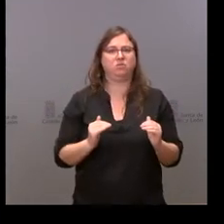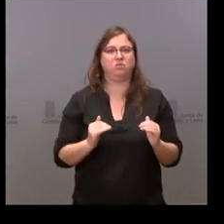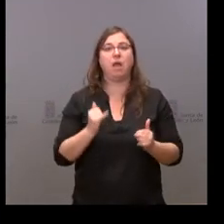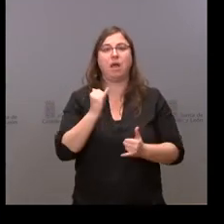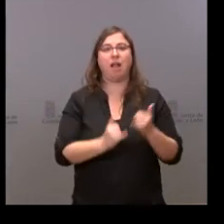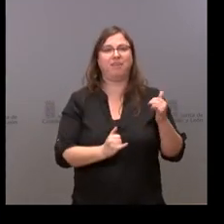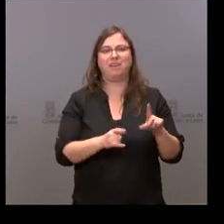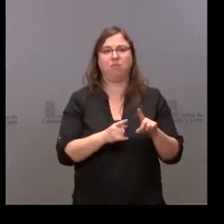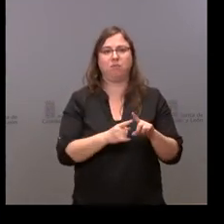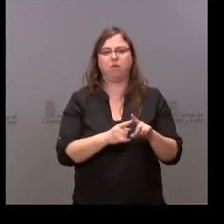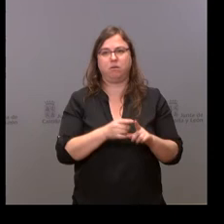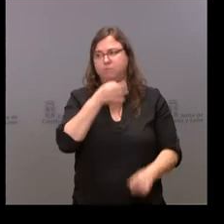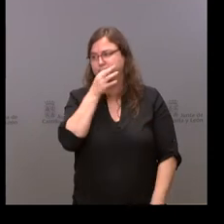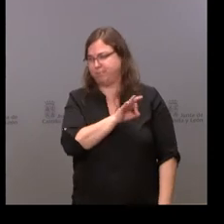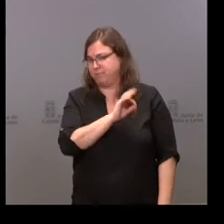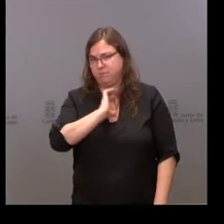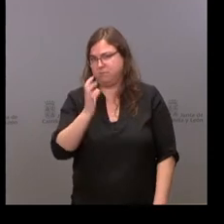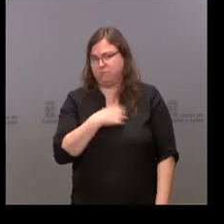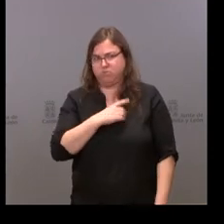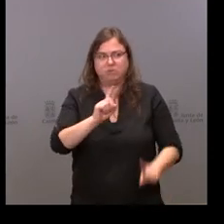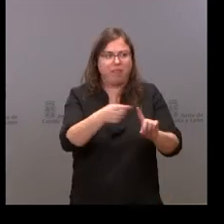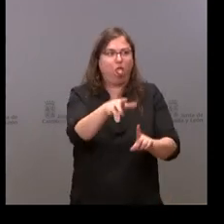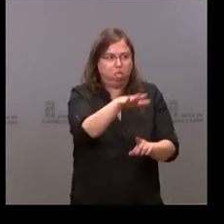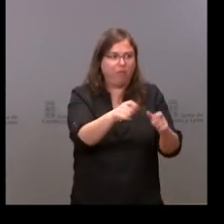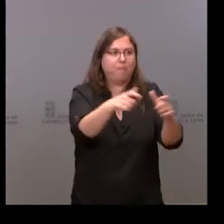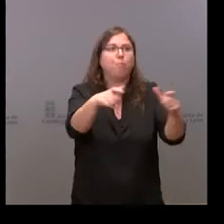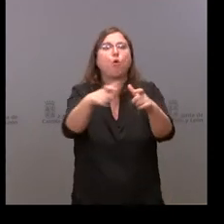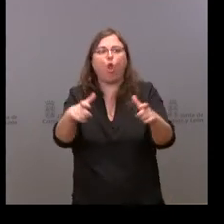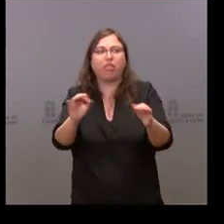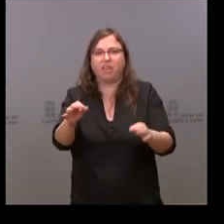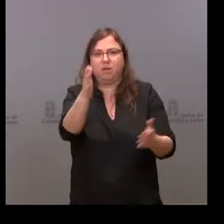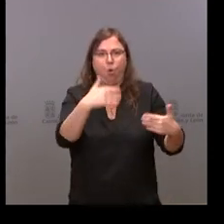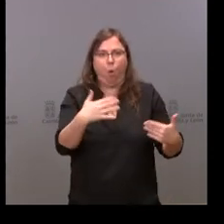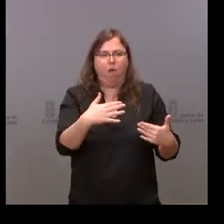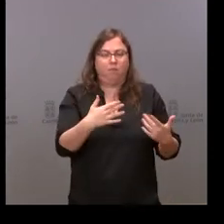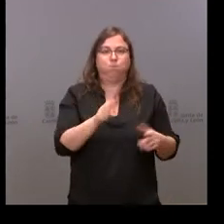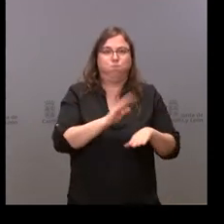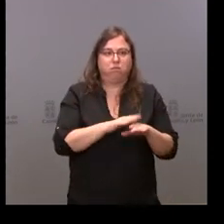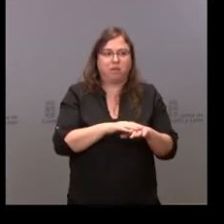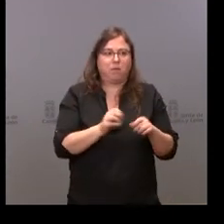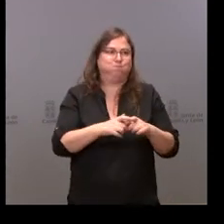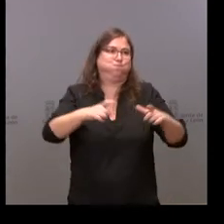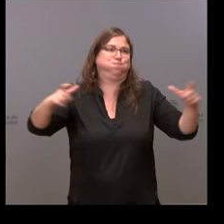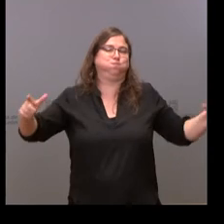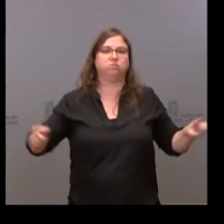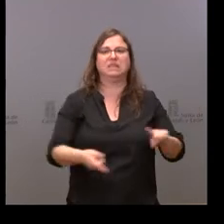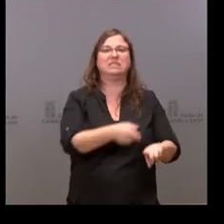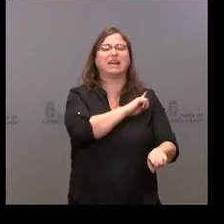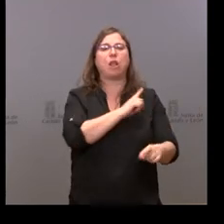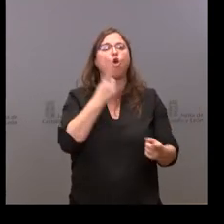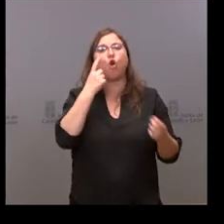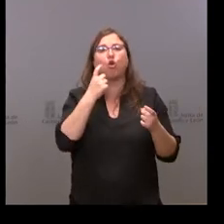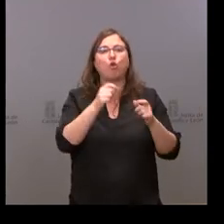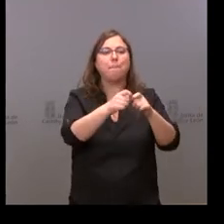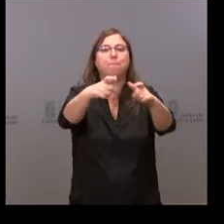algo no tiene mucho sentido intentar averiguar el tema de los brotes y luego viendo